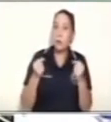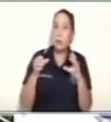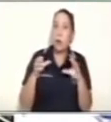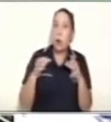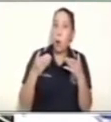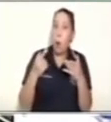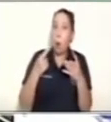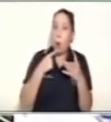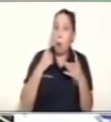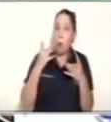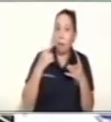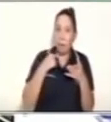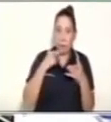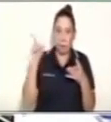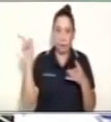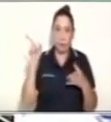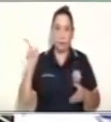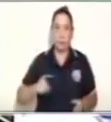pudo hacer?